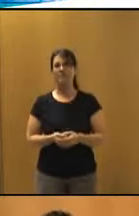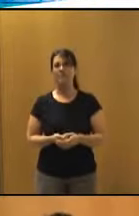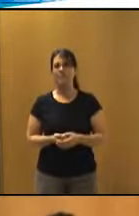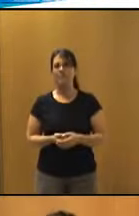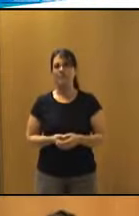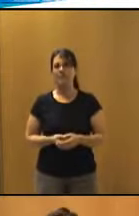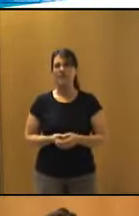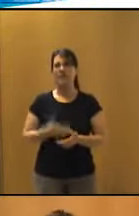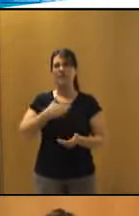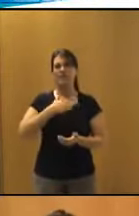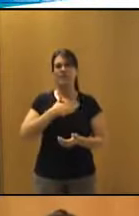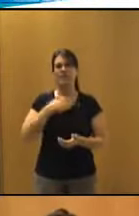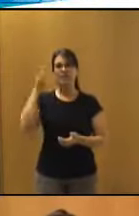estudio.